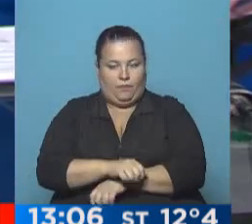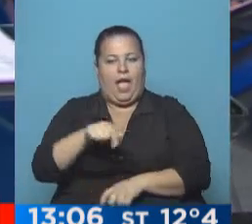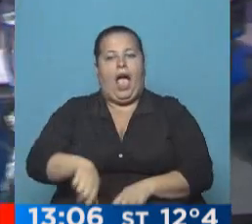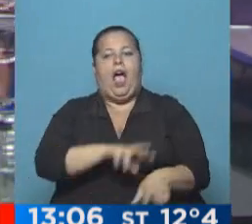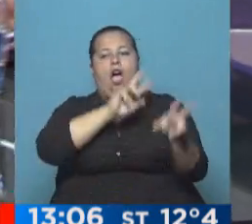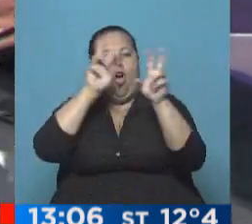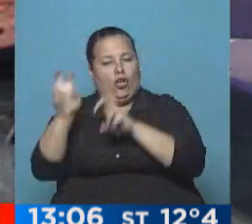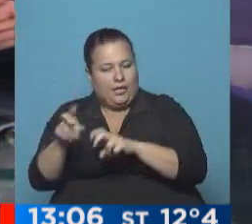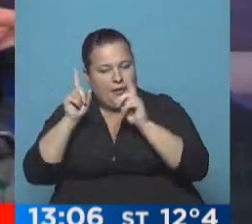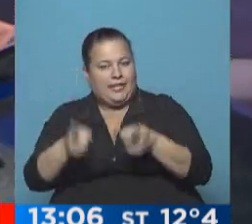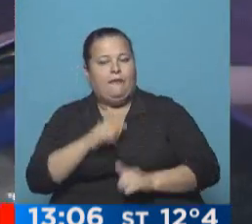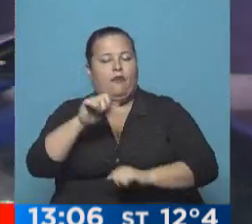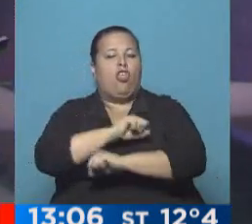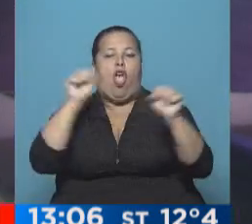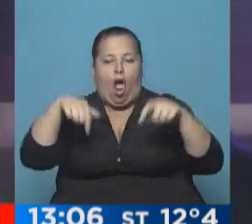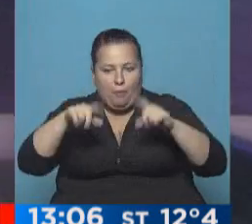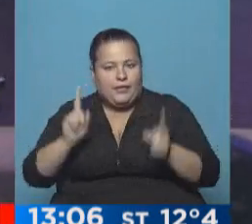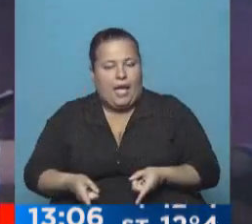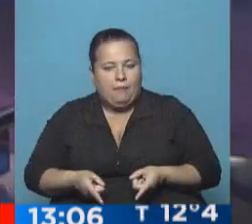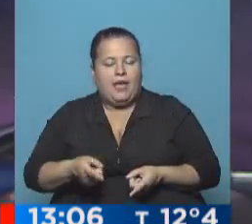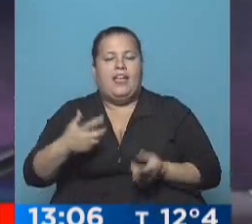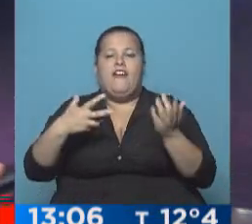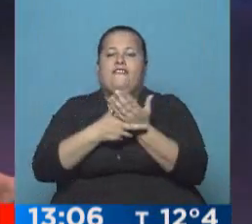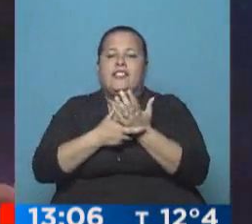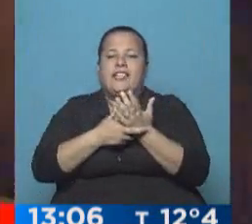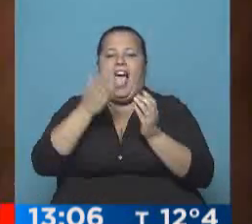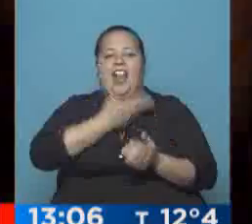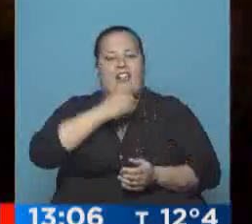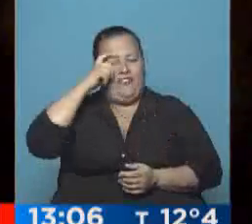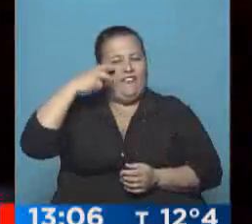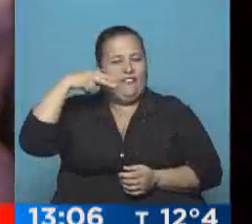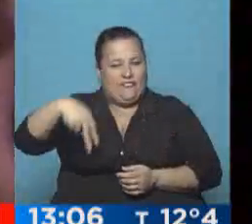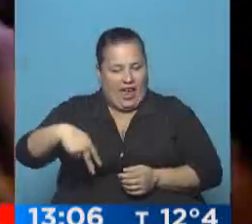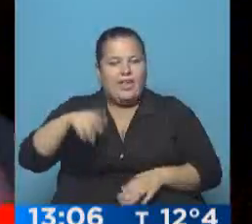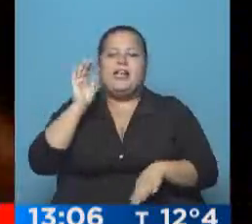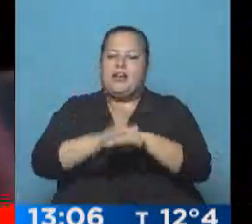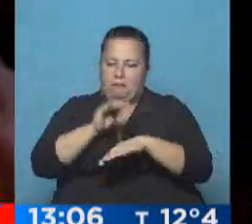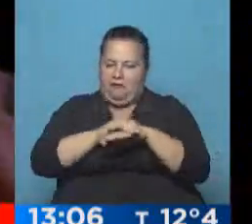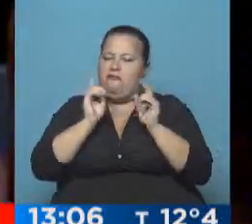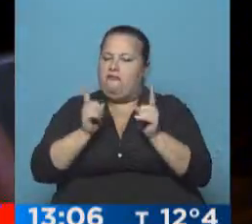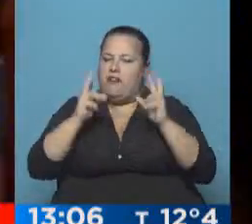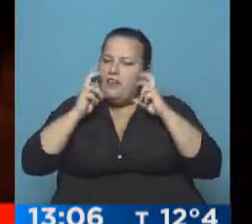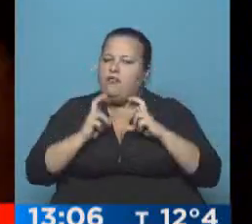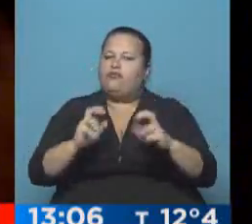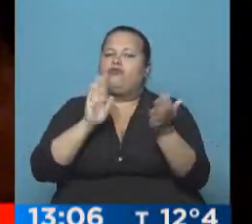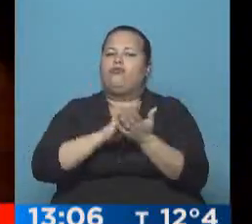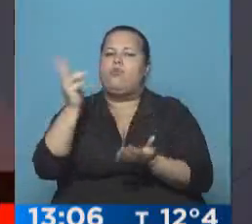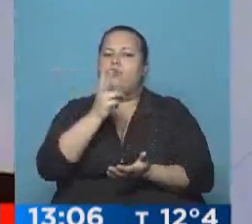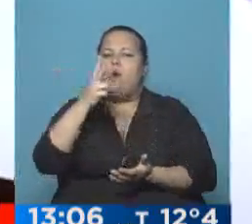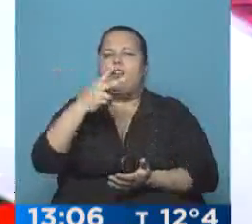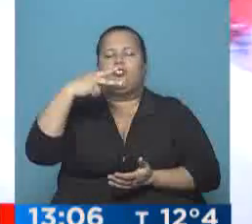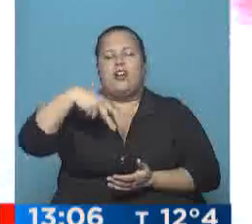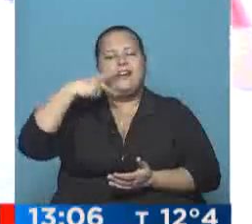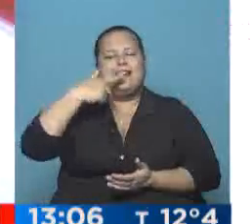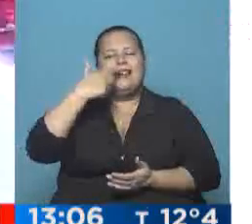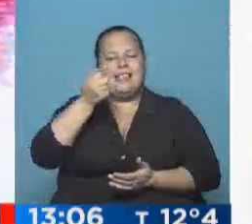Cambiamos ahora de tema, también información de último momento. La fiscal Viviana Fein queda a cargo de la investigación por la muerte del